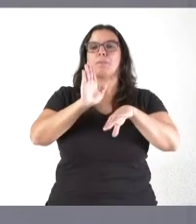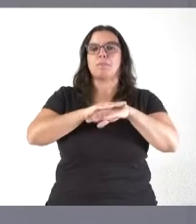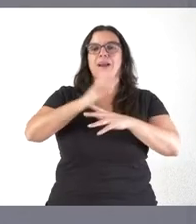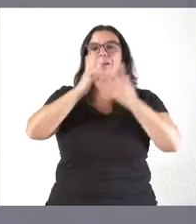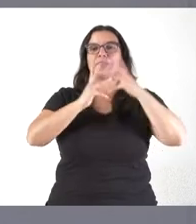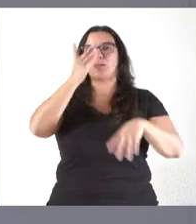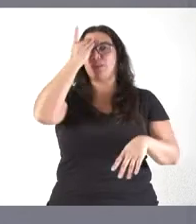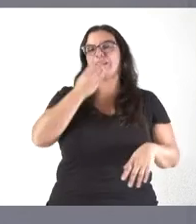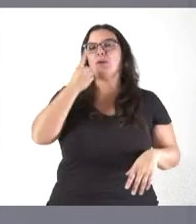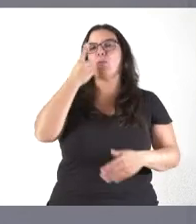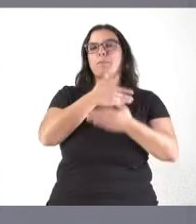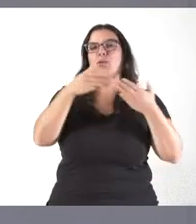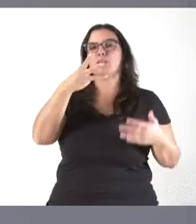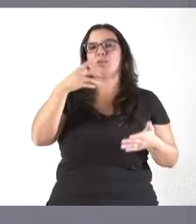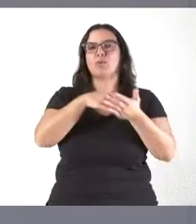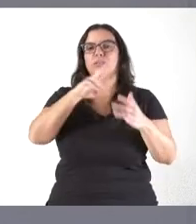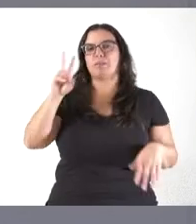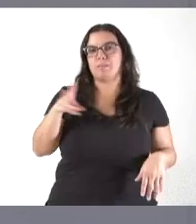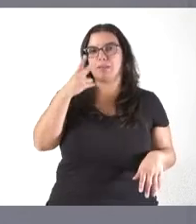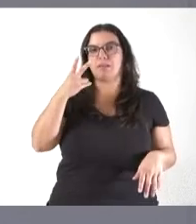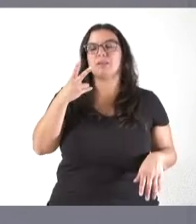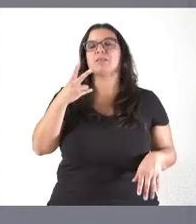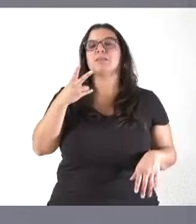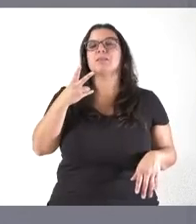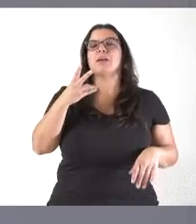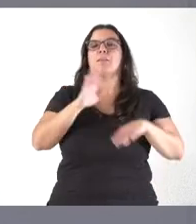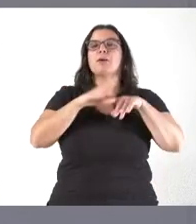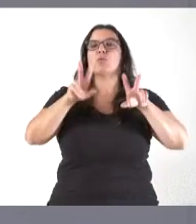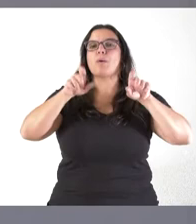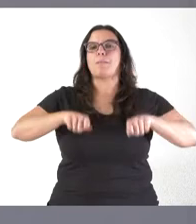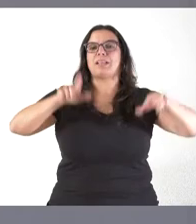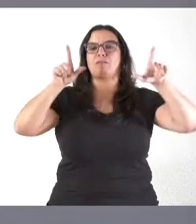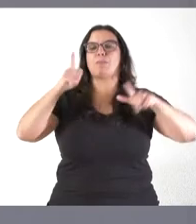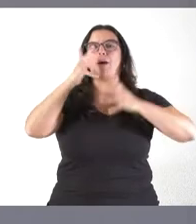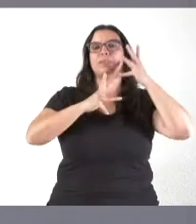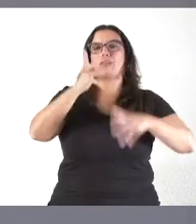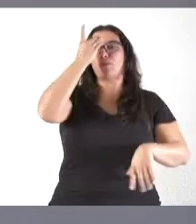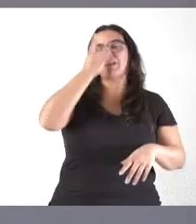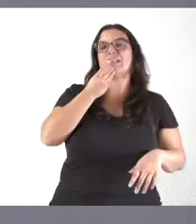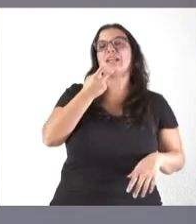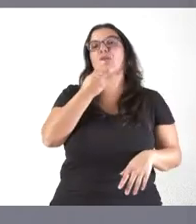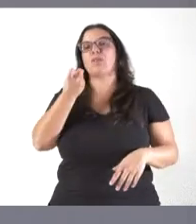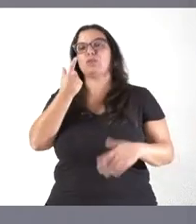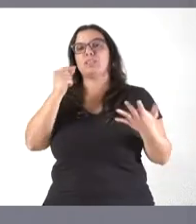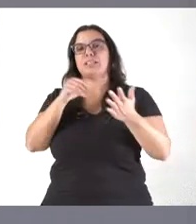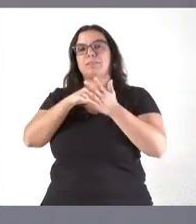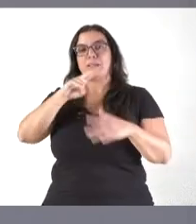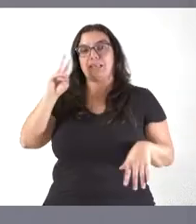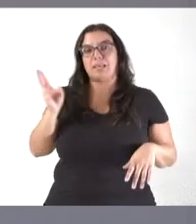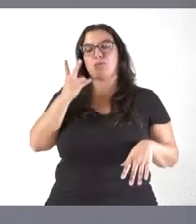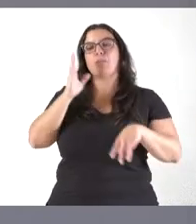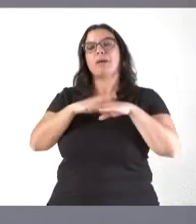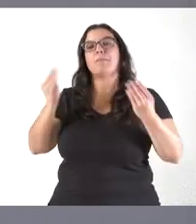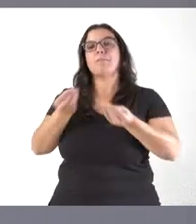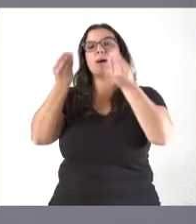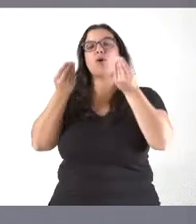un millón 350.000 euros un millón para la nueva plataforma de administración digital y 260.000 euros para la mejora del rendimiento de